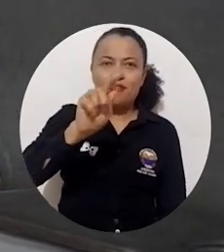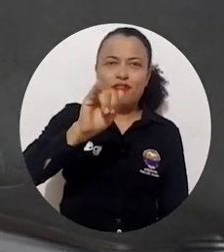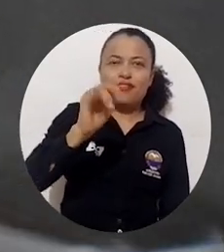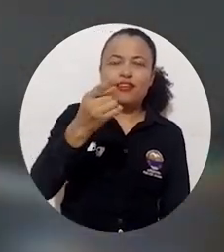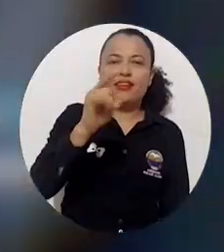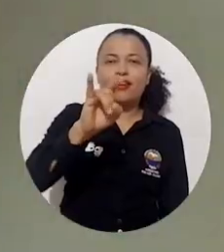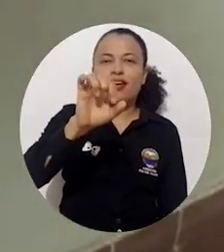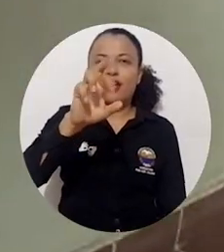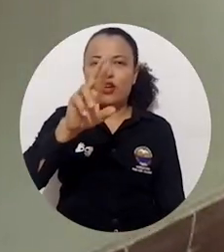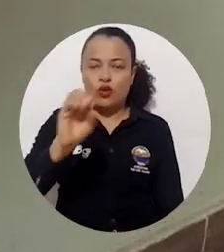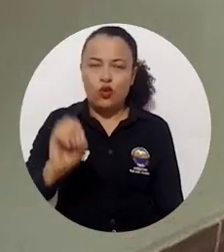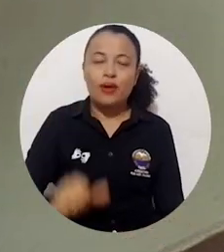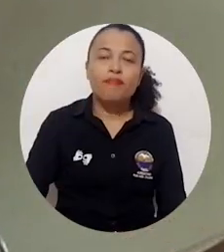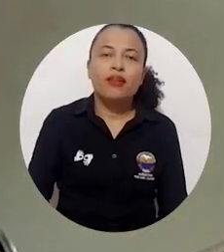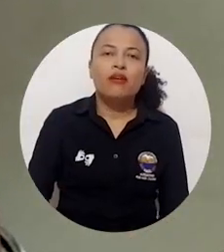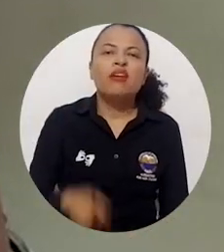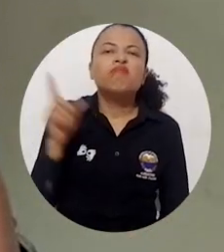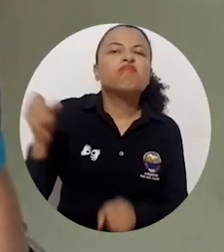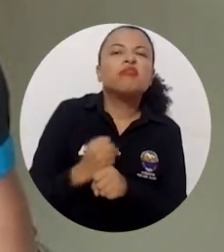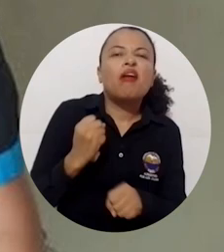Figueroa Viloria.